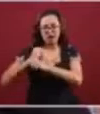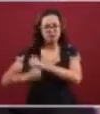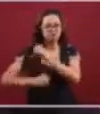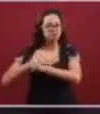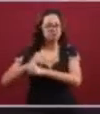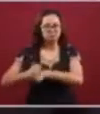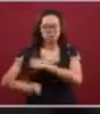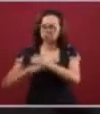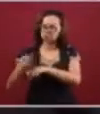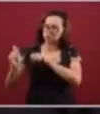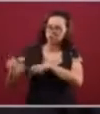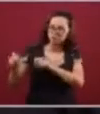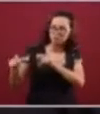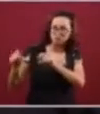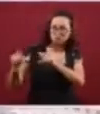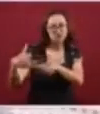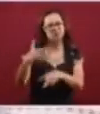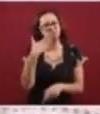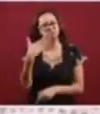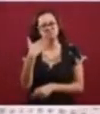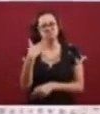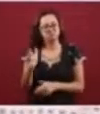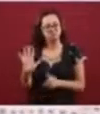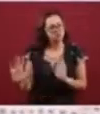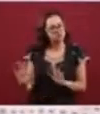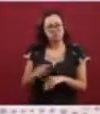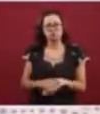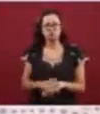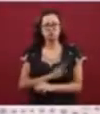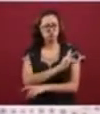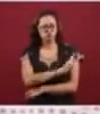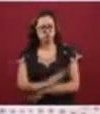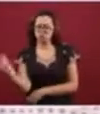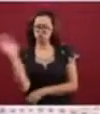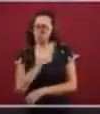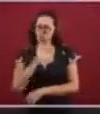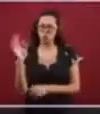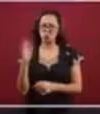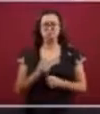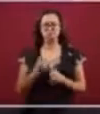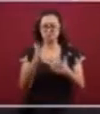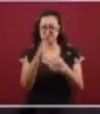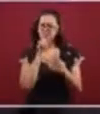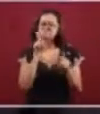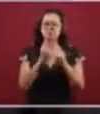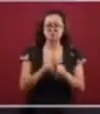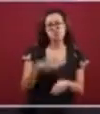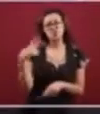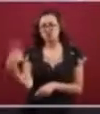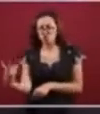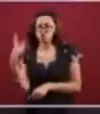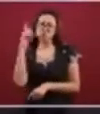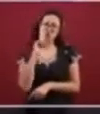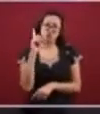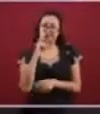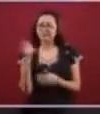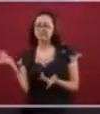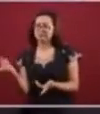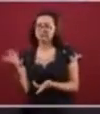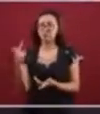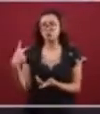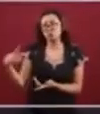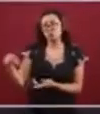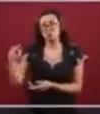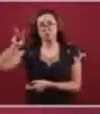señora Lizárraga, y nosotros le damos espacio a todos, incluido a la señora Wallace también, para que diga